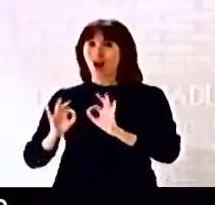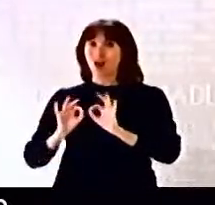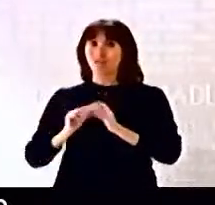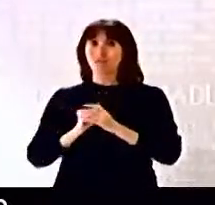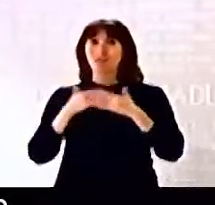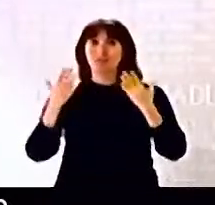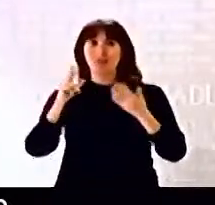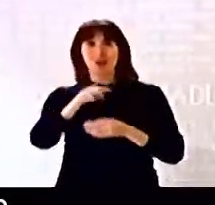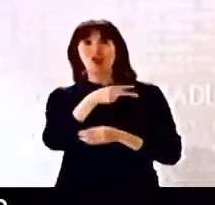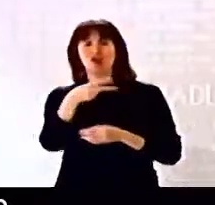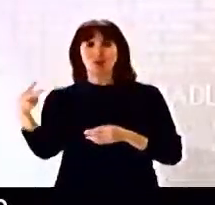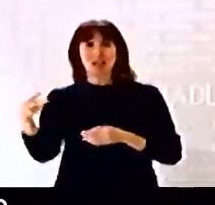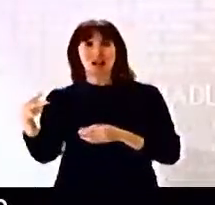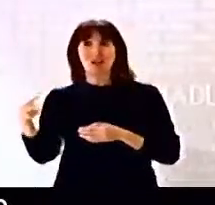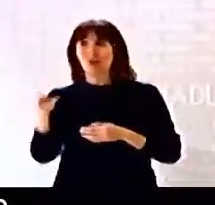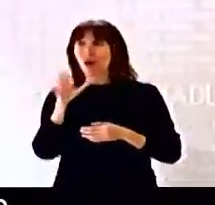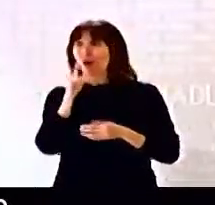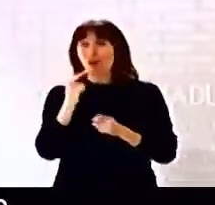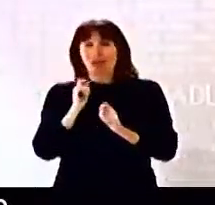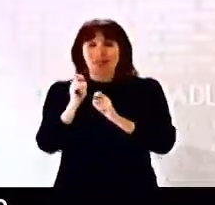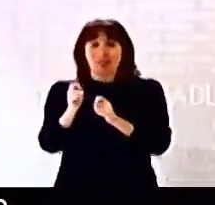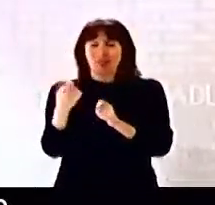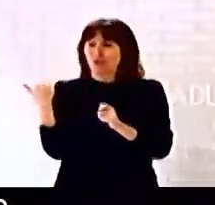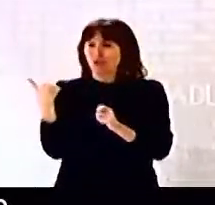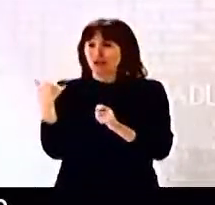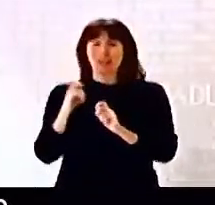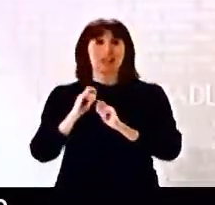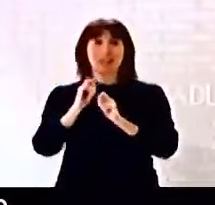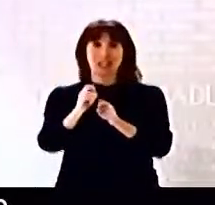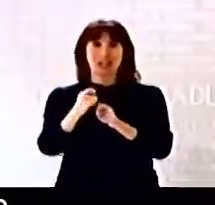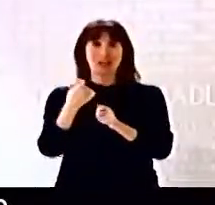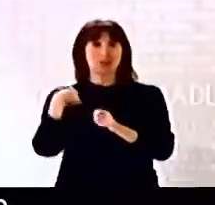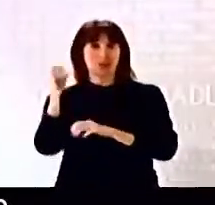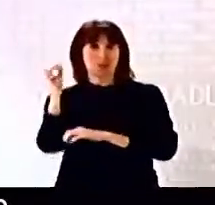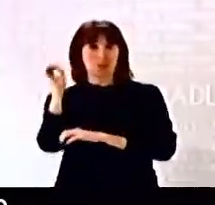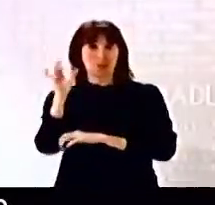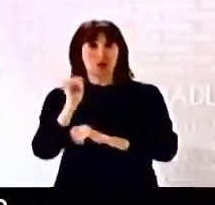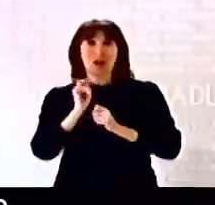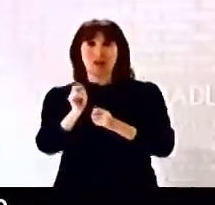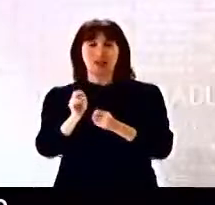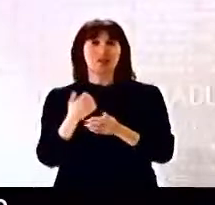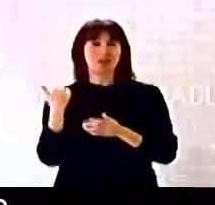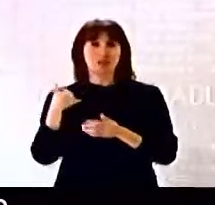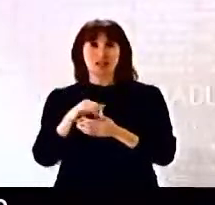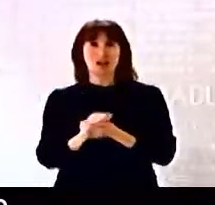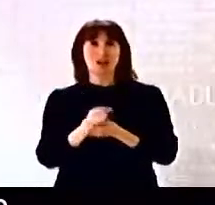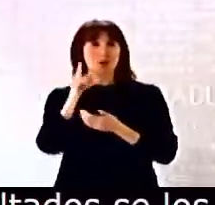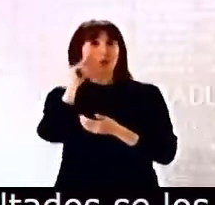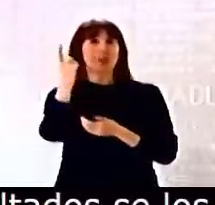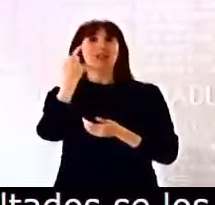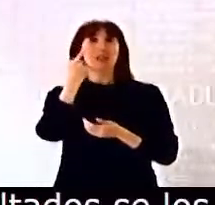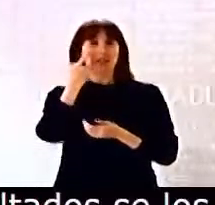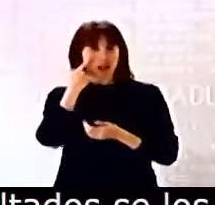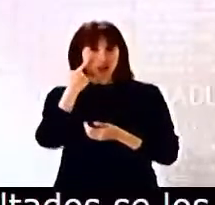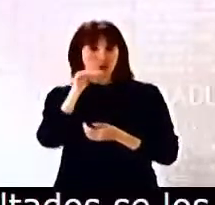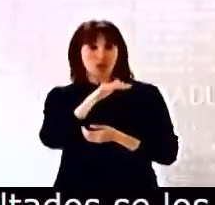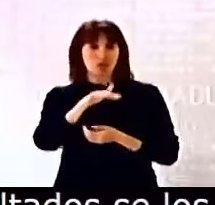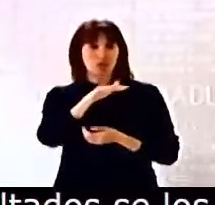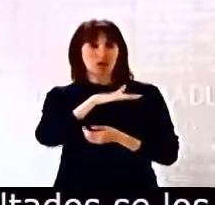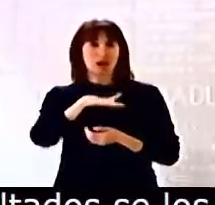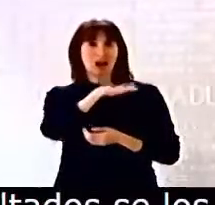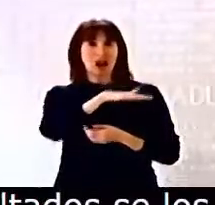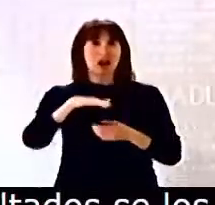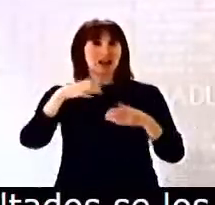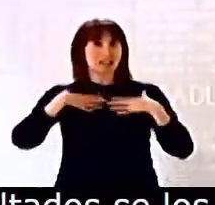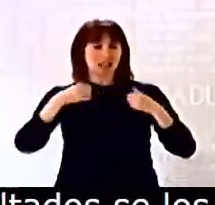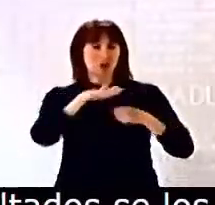Los resultados preliminares se los acabo de dar hace un momentito cuando estaba interviniendo. Lo hemos detectado en varias áreas de